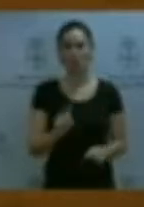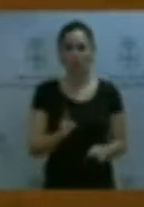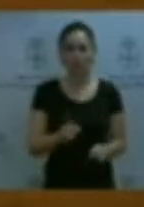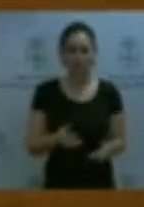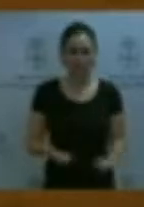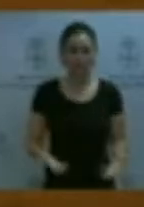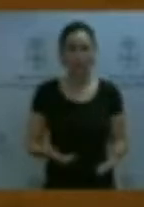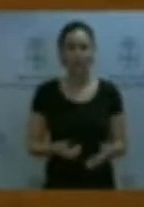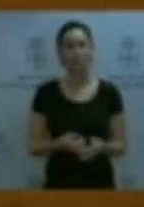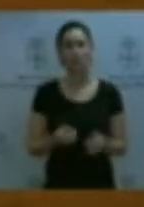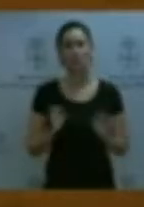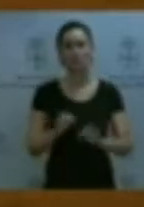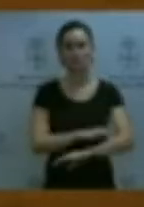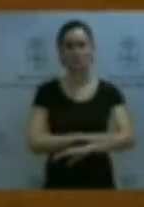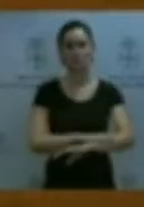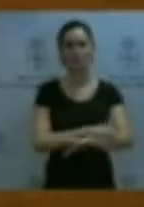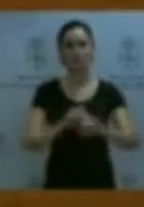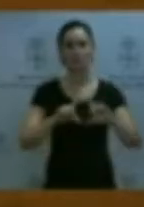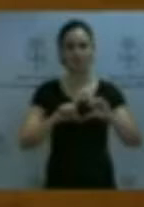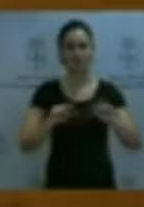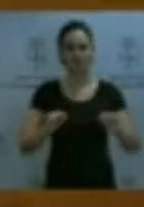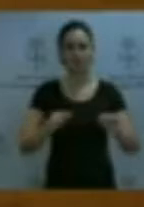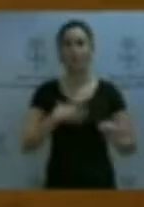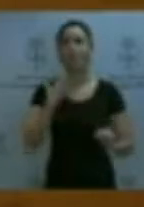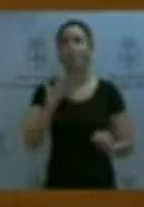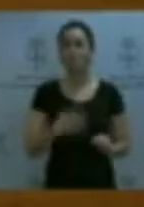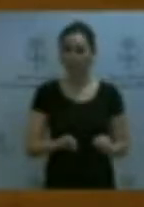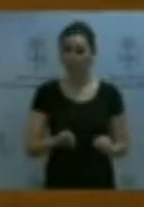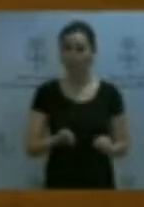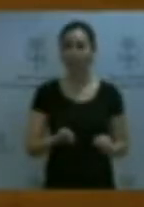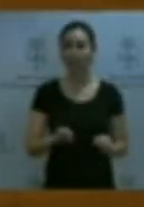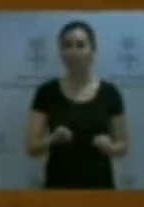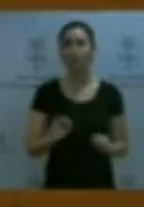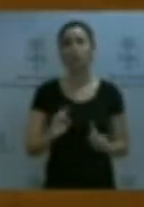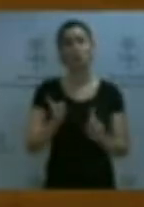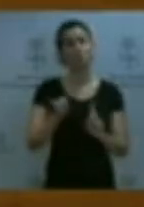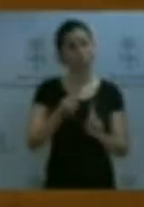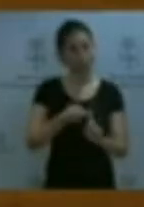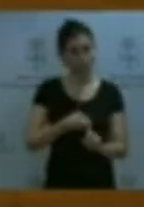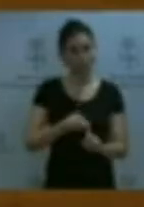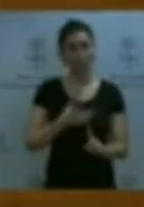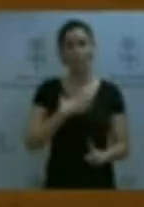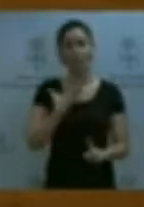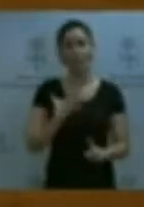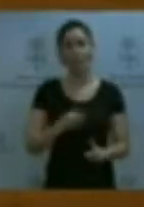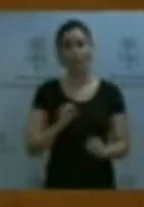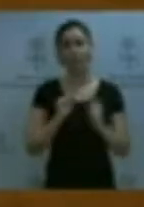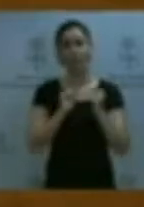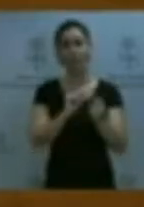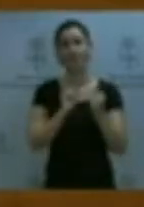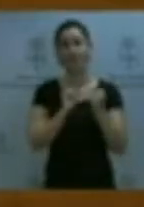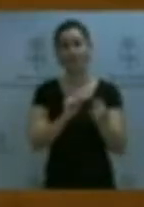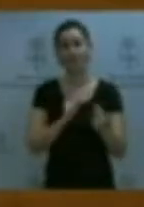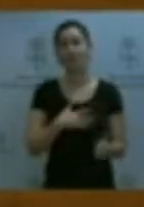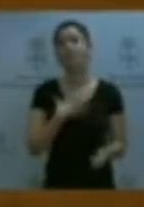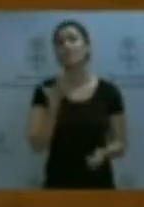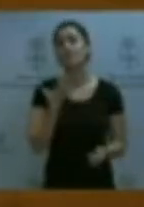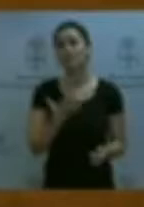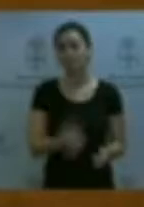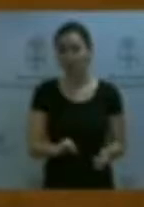puede ser perfectamente subsanado, puede ser perfectamente rebatido y, por tanto, se puede